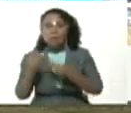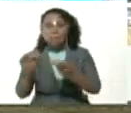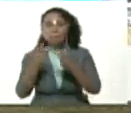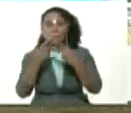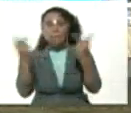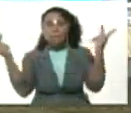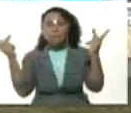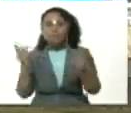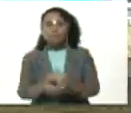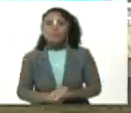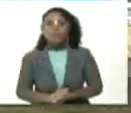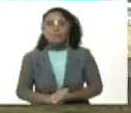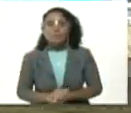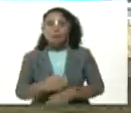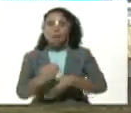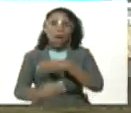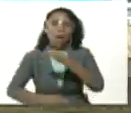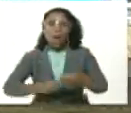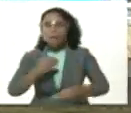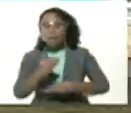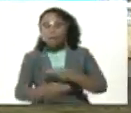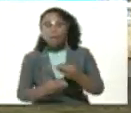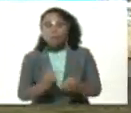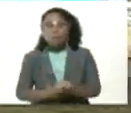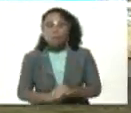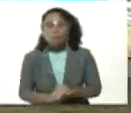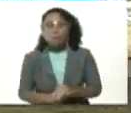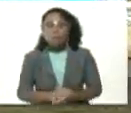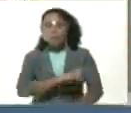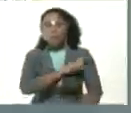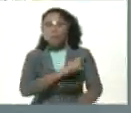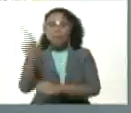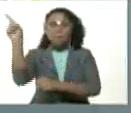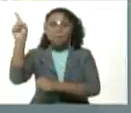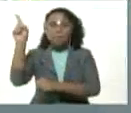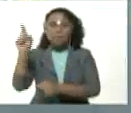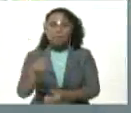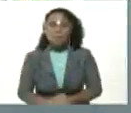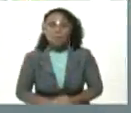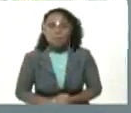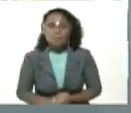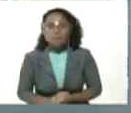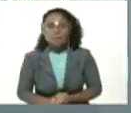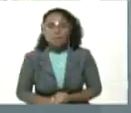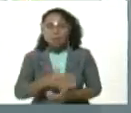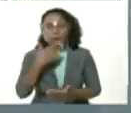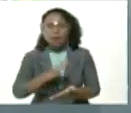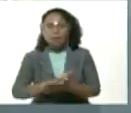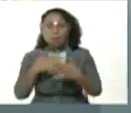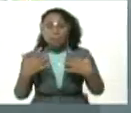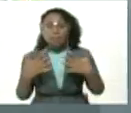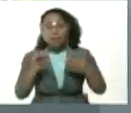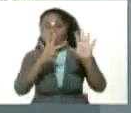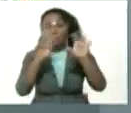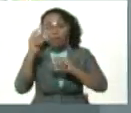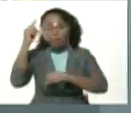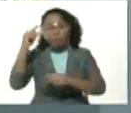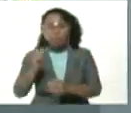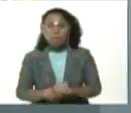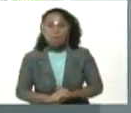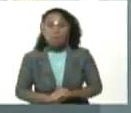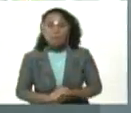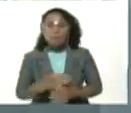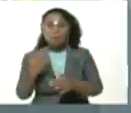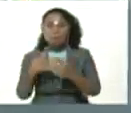publíquese, ejecútese y cúmplase el decreto de emergencia por 90 días.